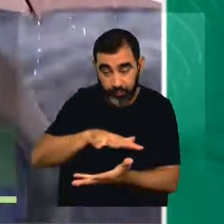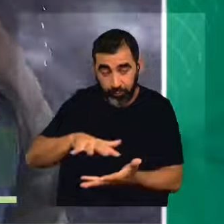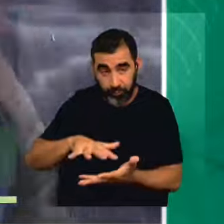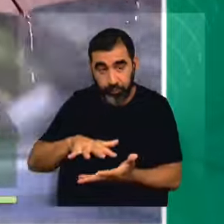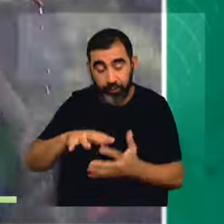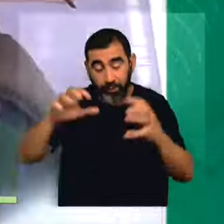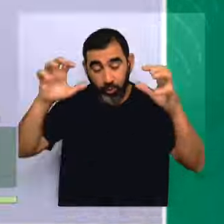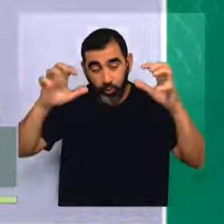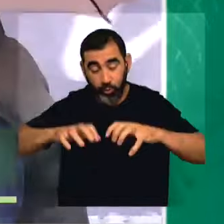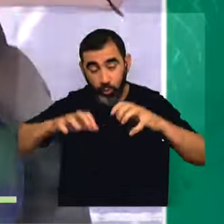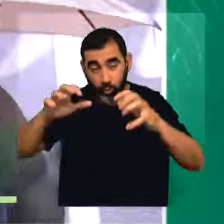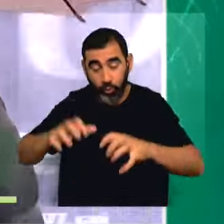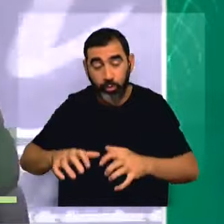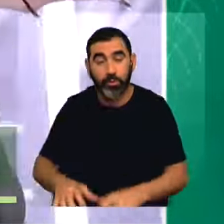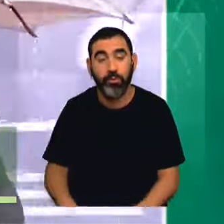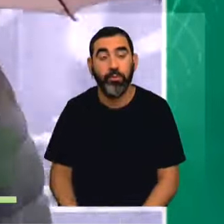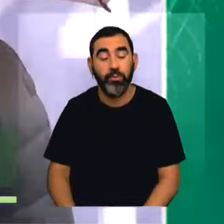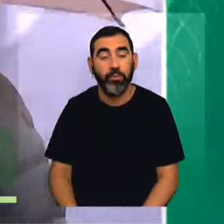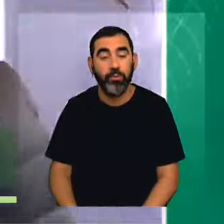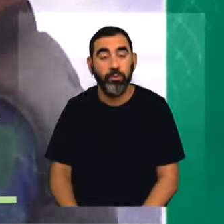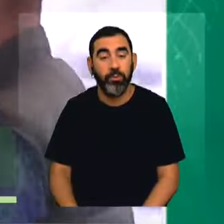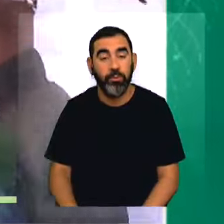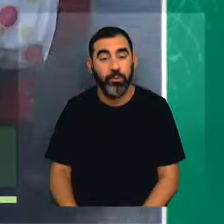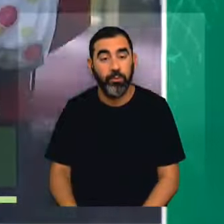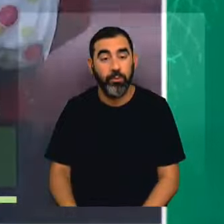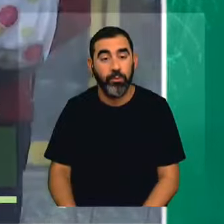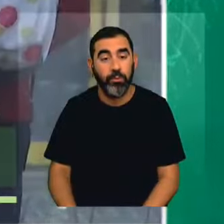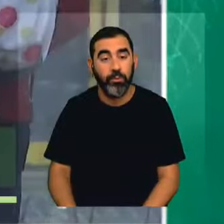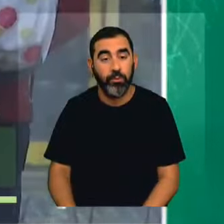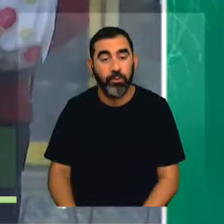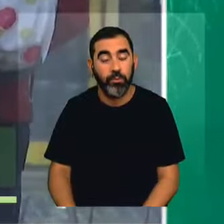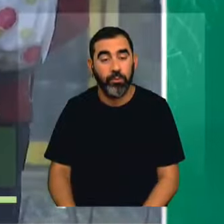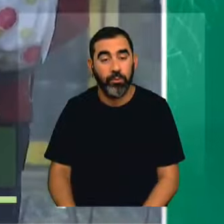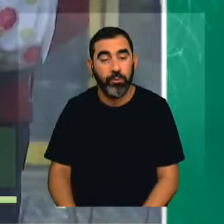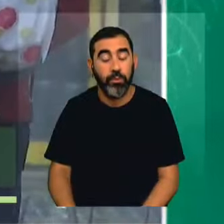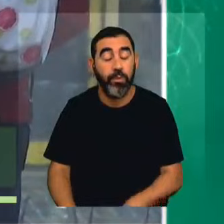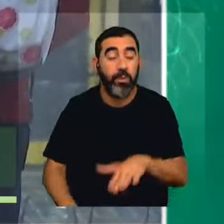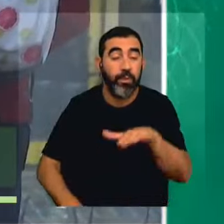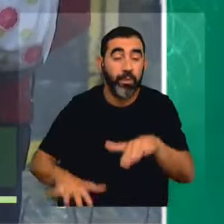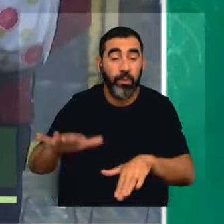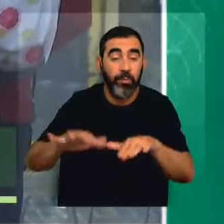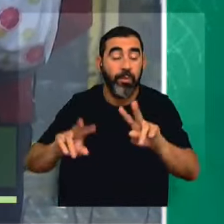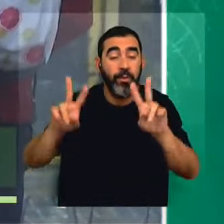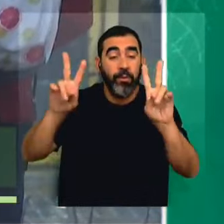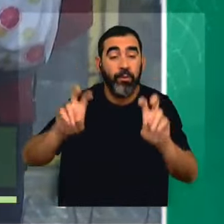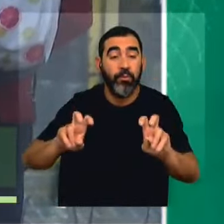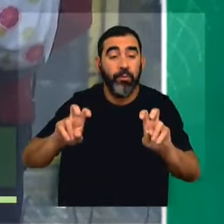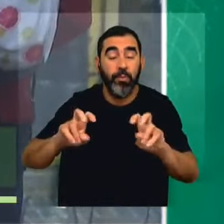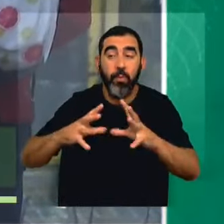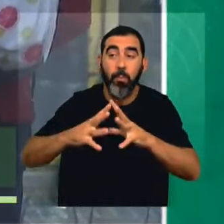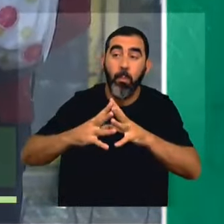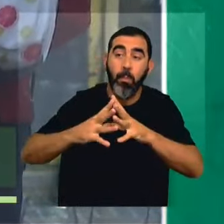para lluvia y que es lo que uno quiere predecir están condicionadas por fenómenos que ocurren a escalas más grandes